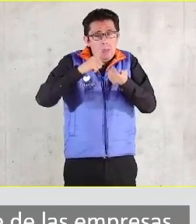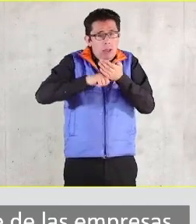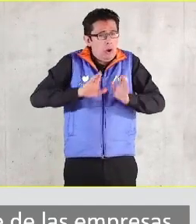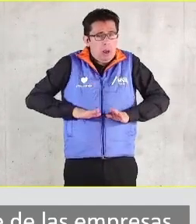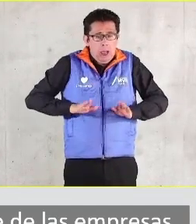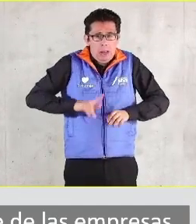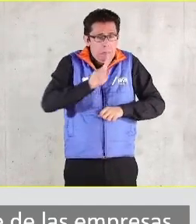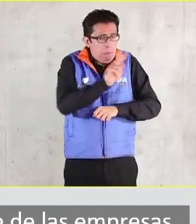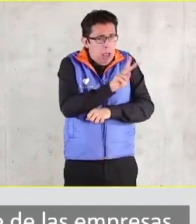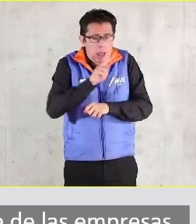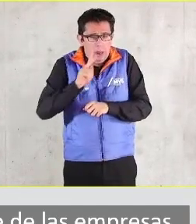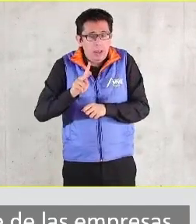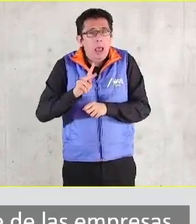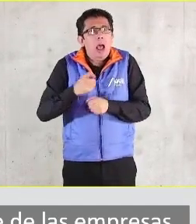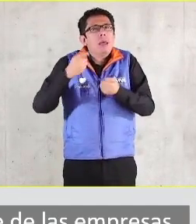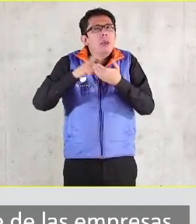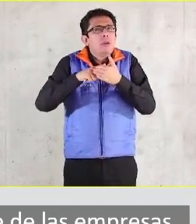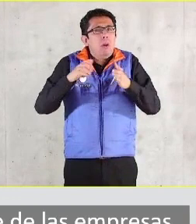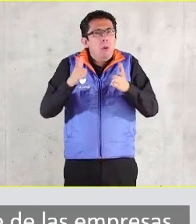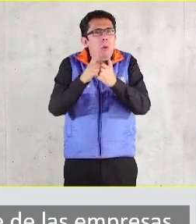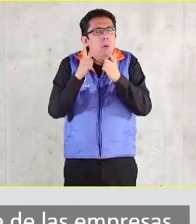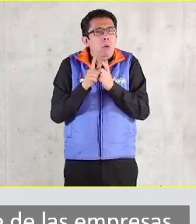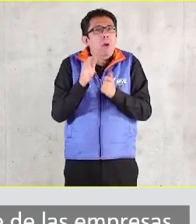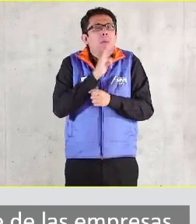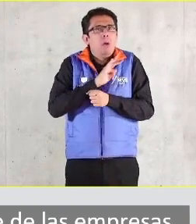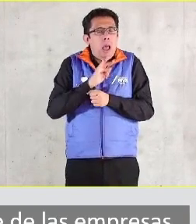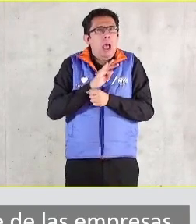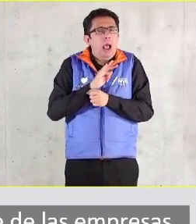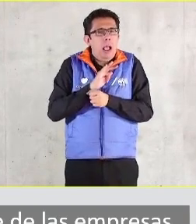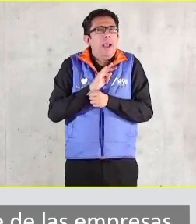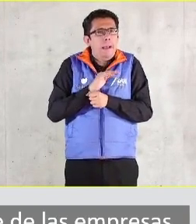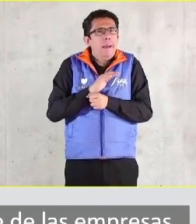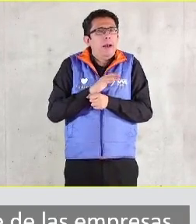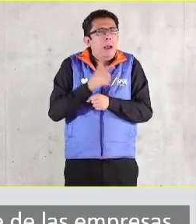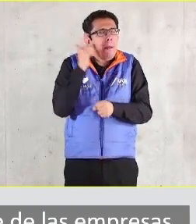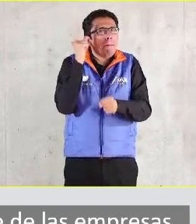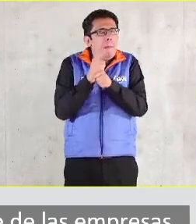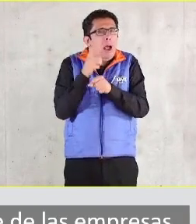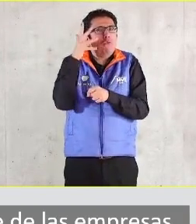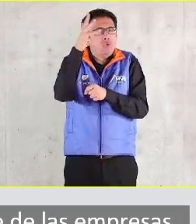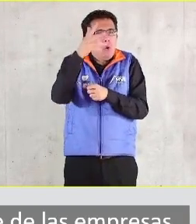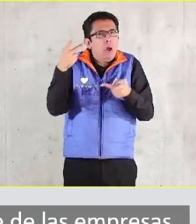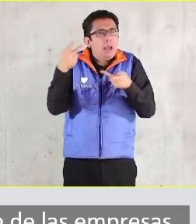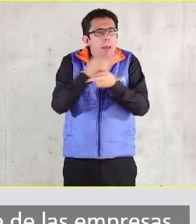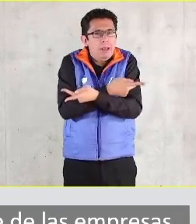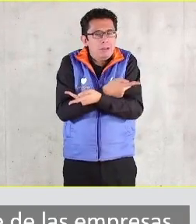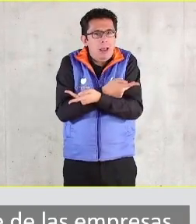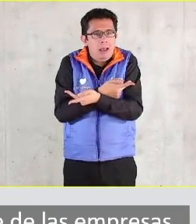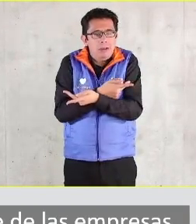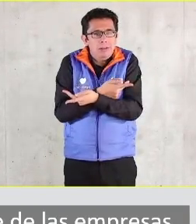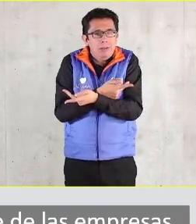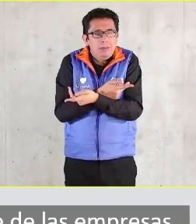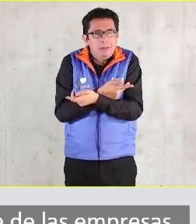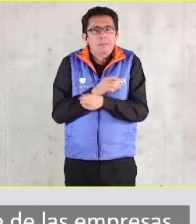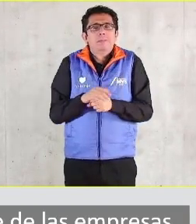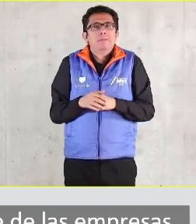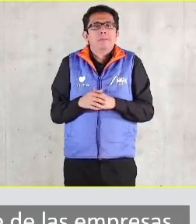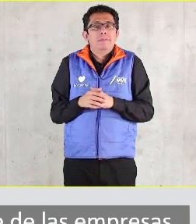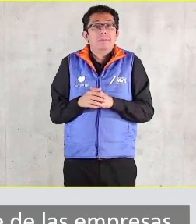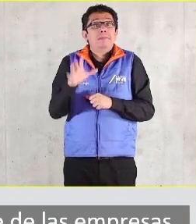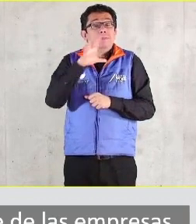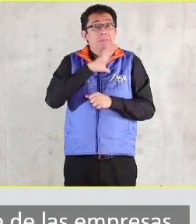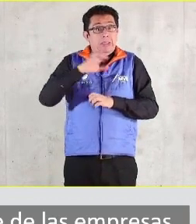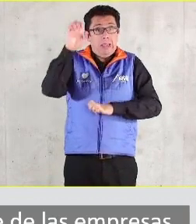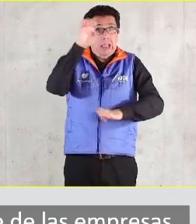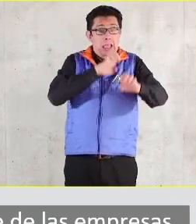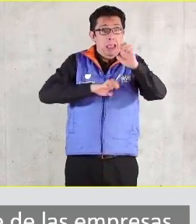de un grupo homogéneo, podemos predecir, porque al ser homogéneo y tener características es muy fácil predecir. Si tenemos